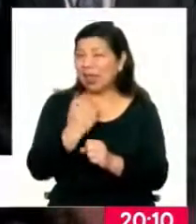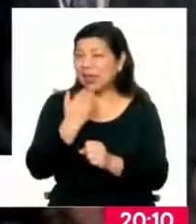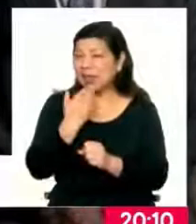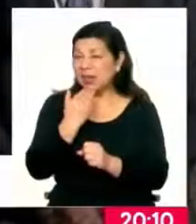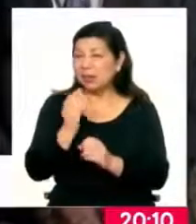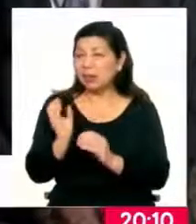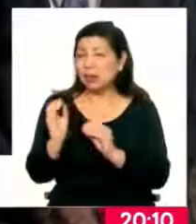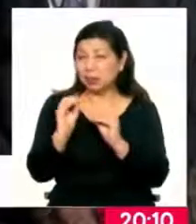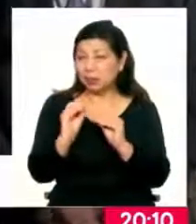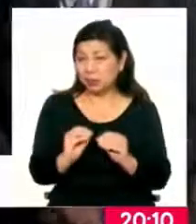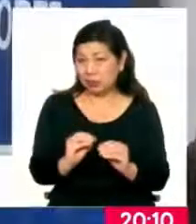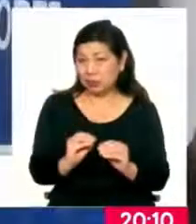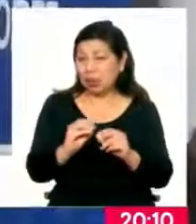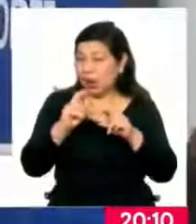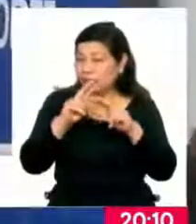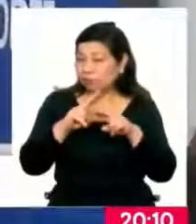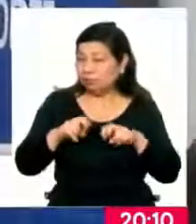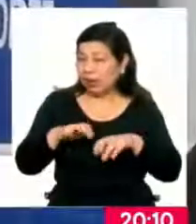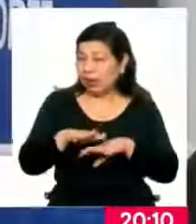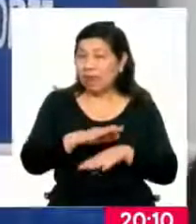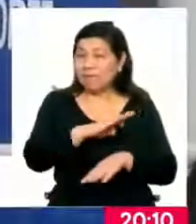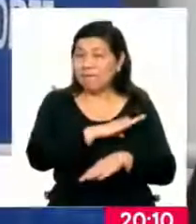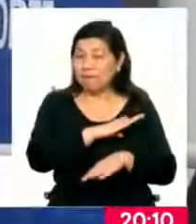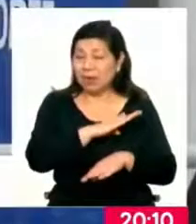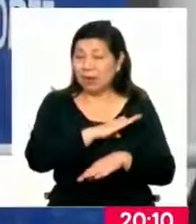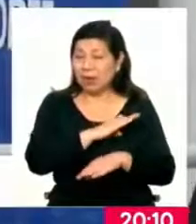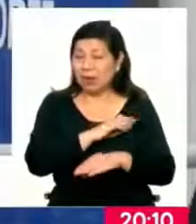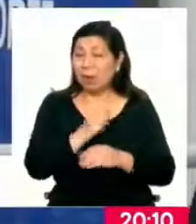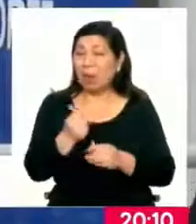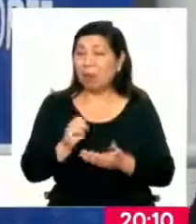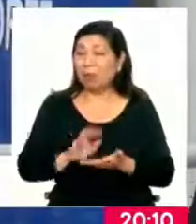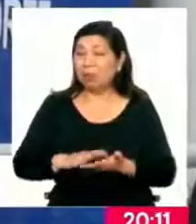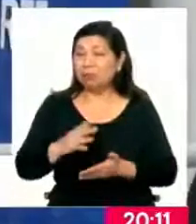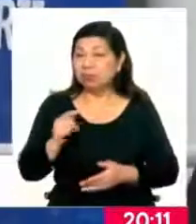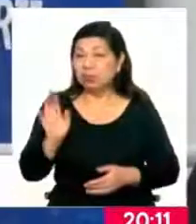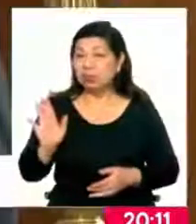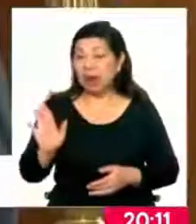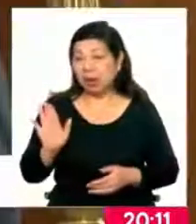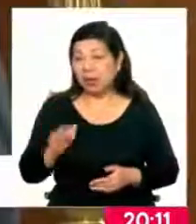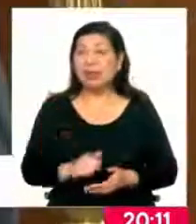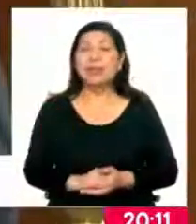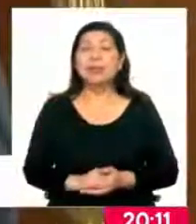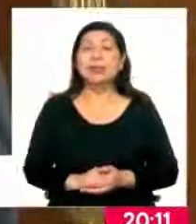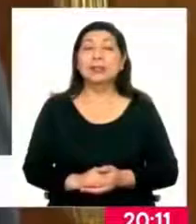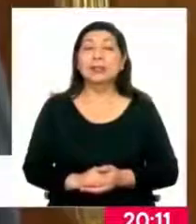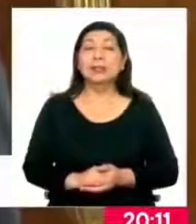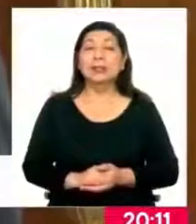se le inició una investigación fiscal por presunto enriquecimiento ilícito.